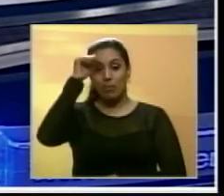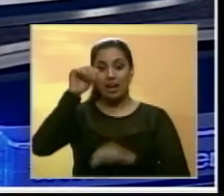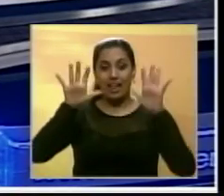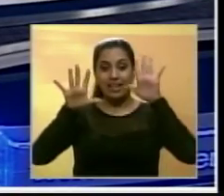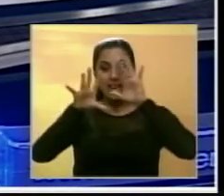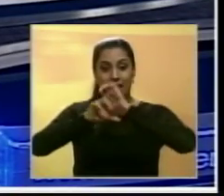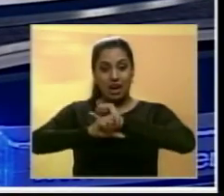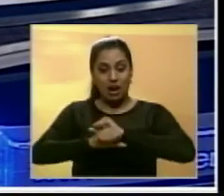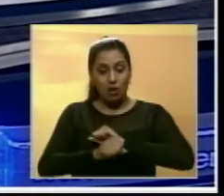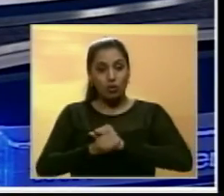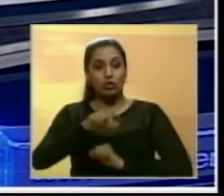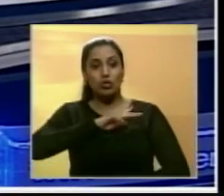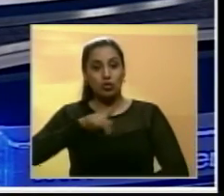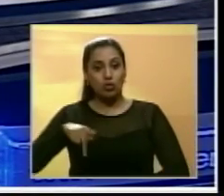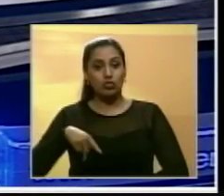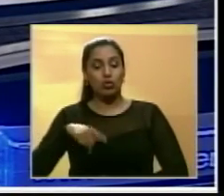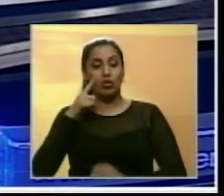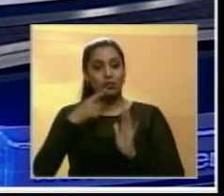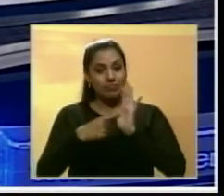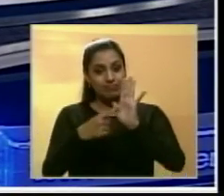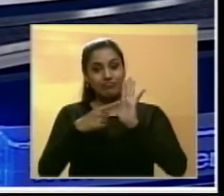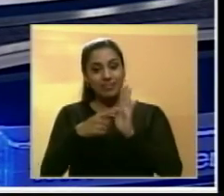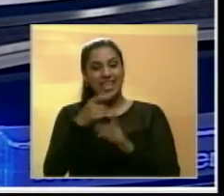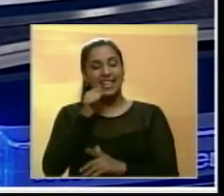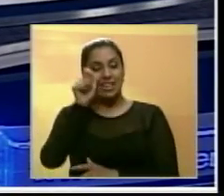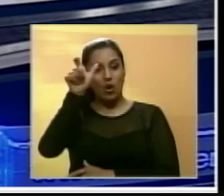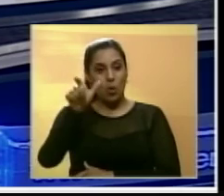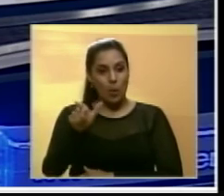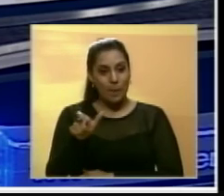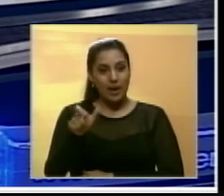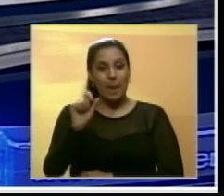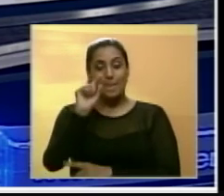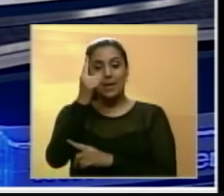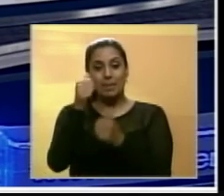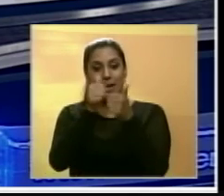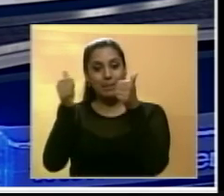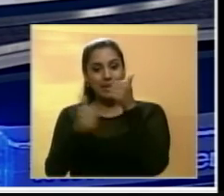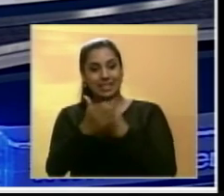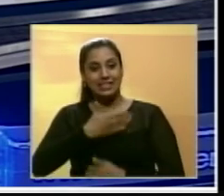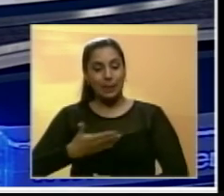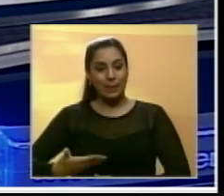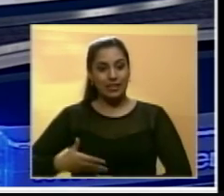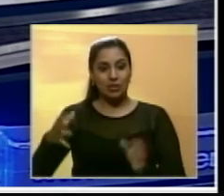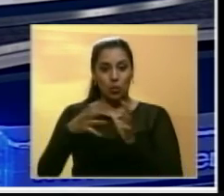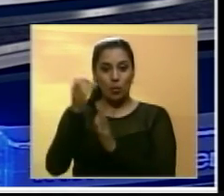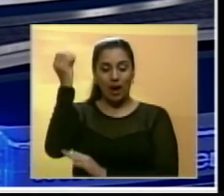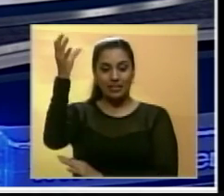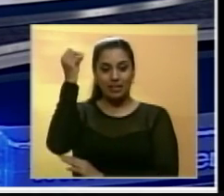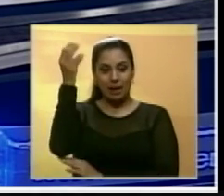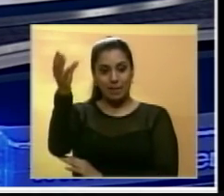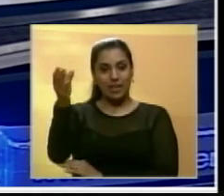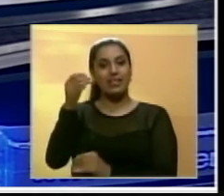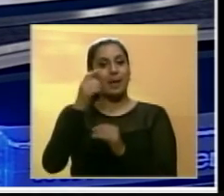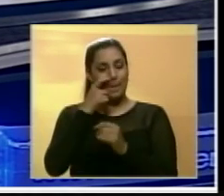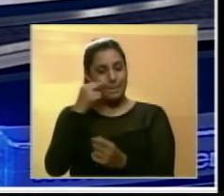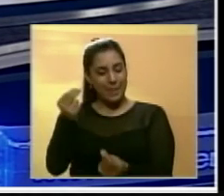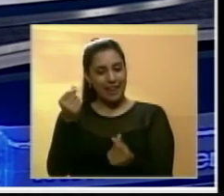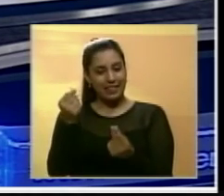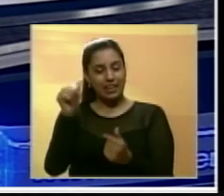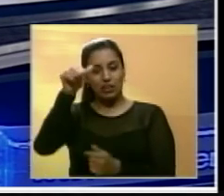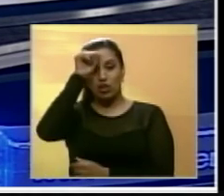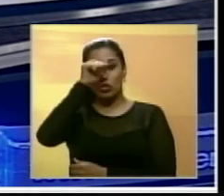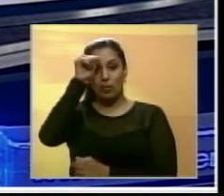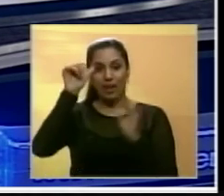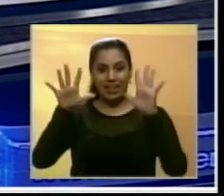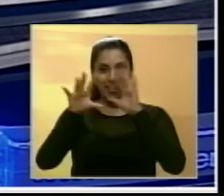10 de la noche estaremos en Al Descubierto con Enrique Márquez, primer vicepresidente del Parlamento. Estén pendientes entonces este domingo